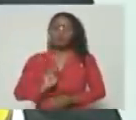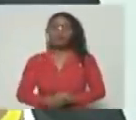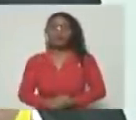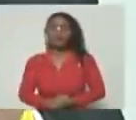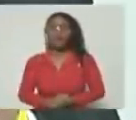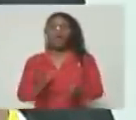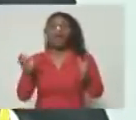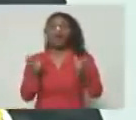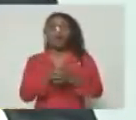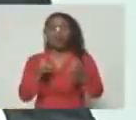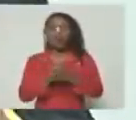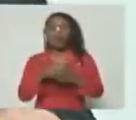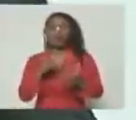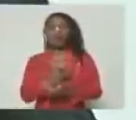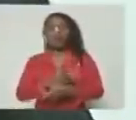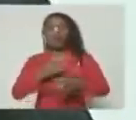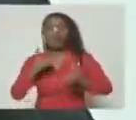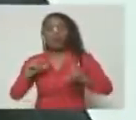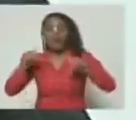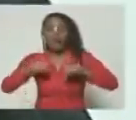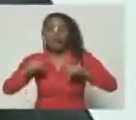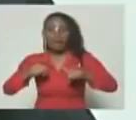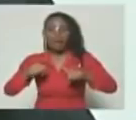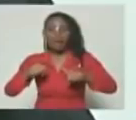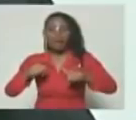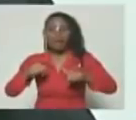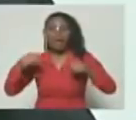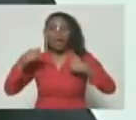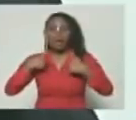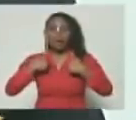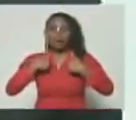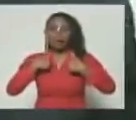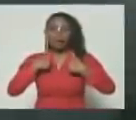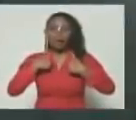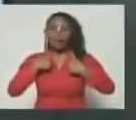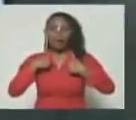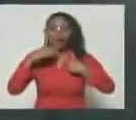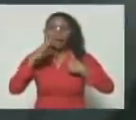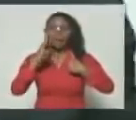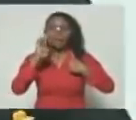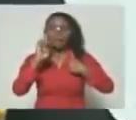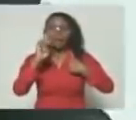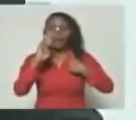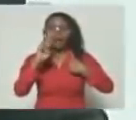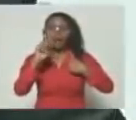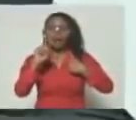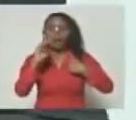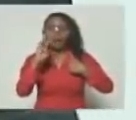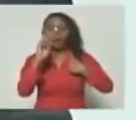Acción Democrática, que Bernabé Gutiérrez, que Bertucci,